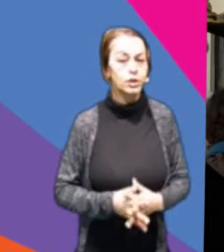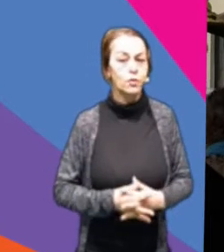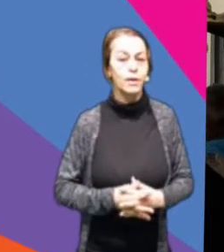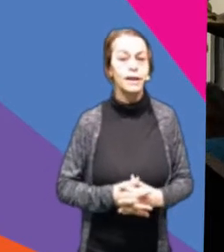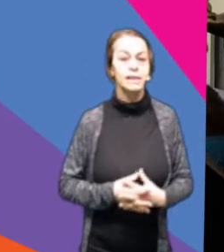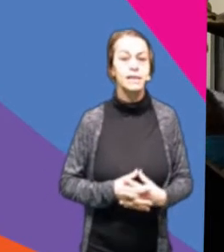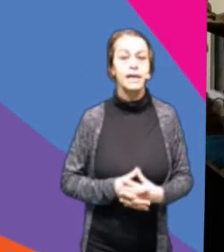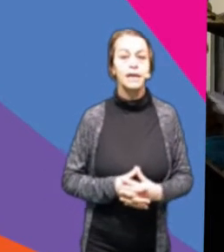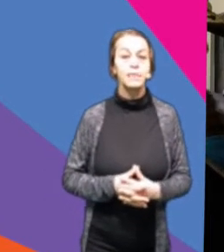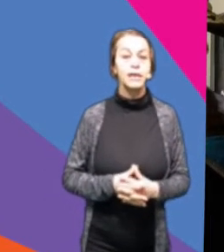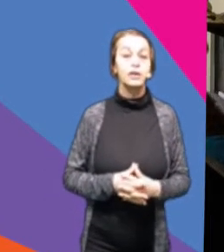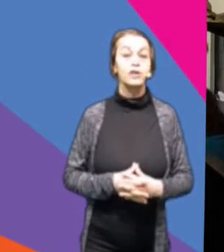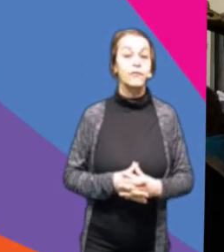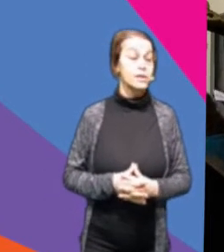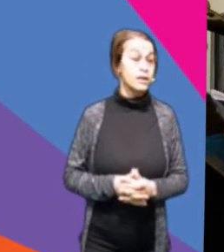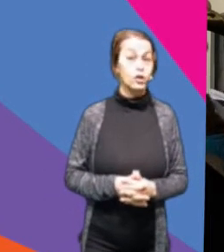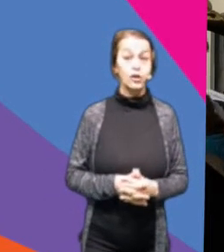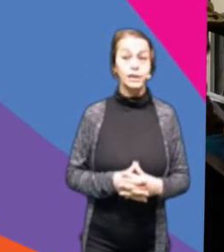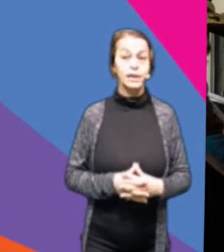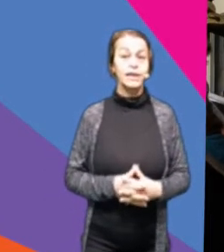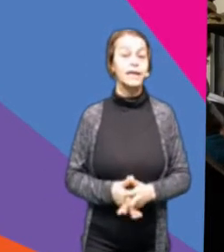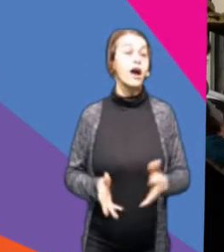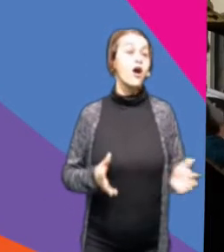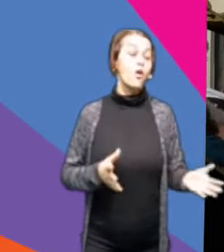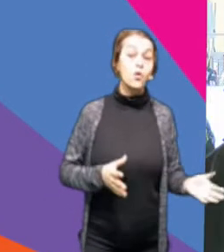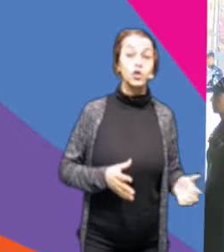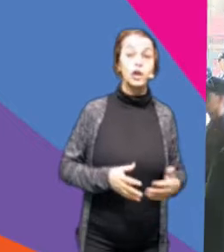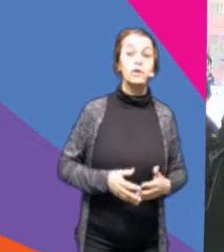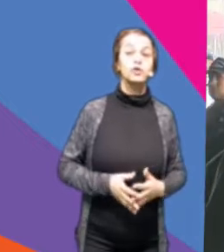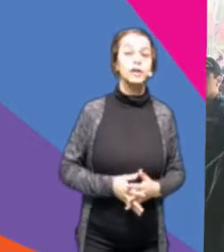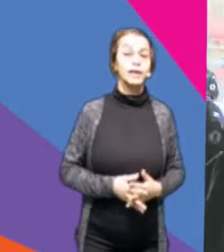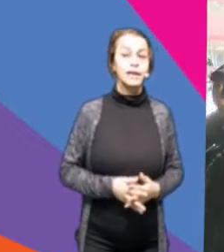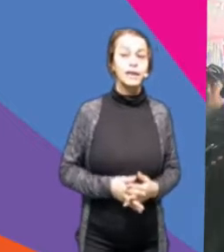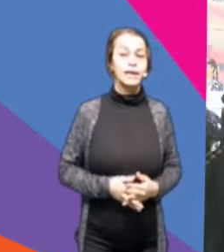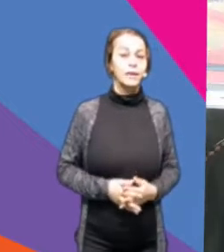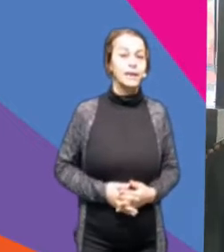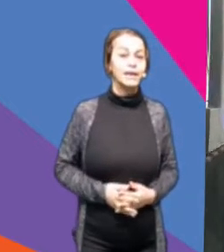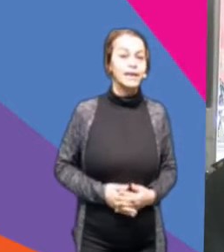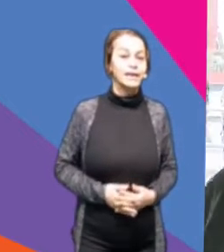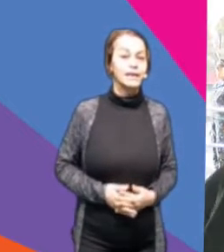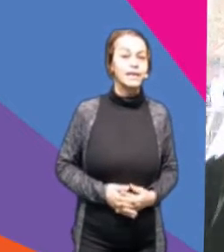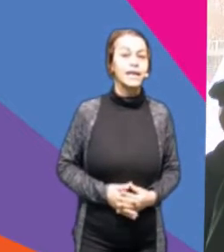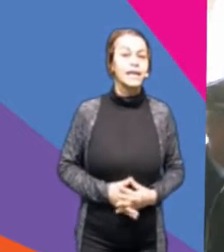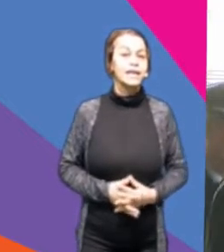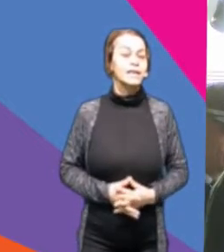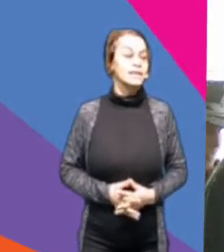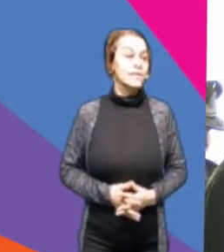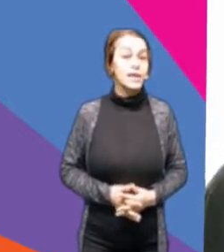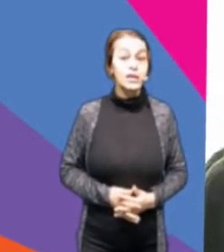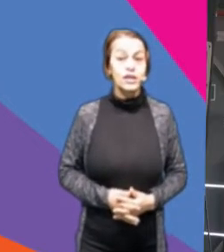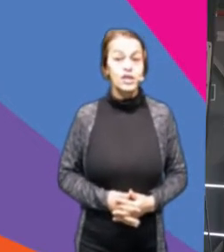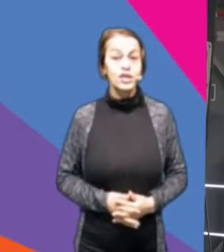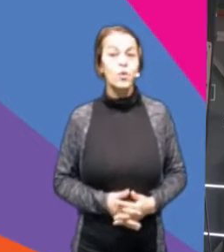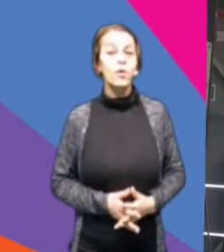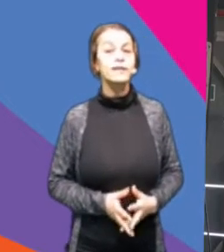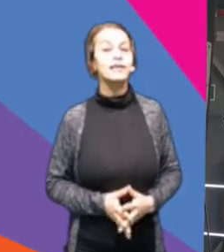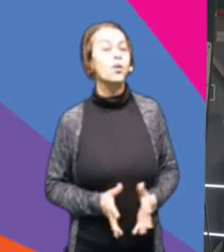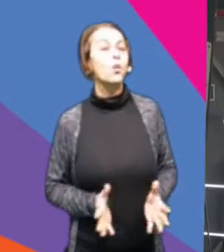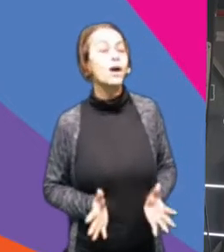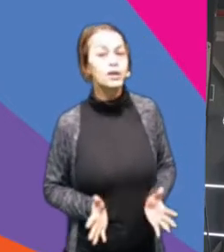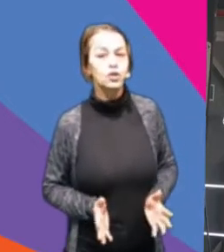nuestros mares. El ministro de Defensa, Jorge Tayana, junto a las autoridades de la Armada Argentina, recibieron ayer jueves